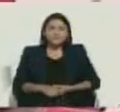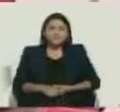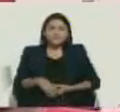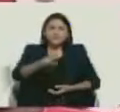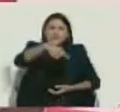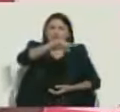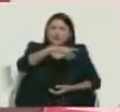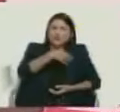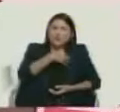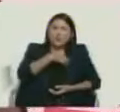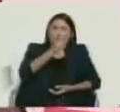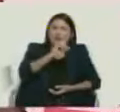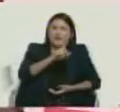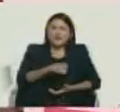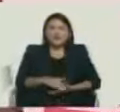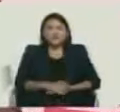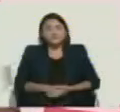pueden.